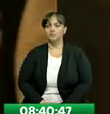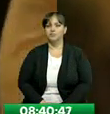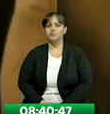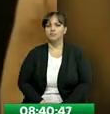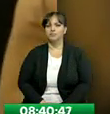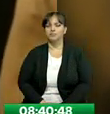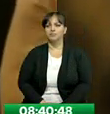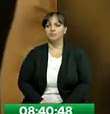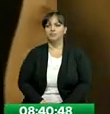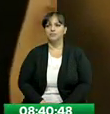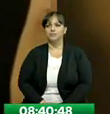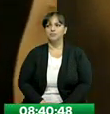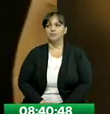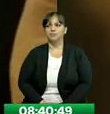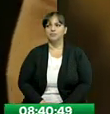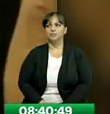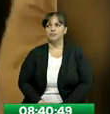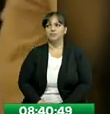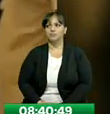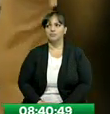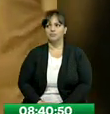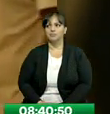a ver